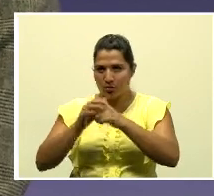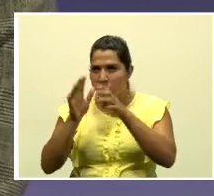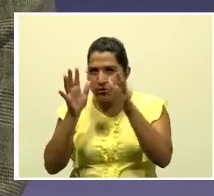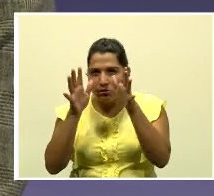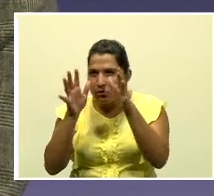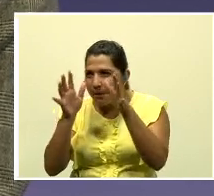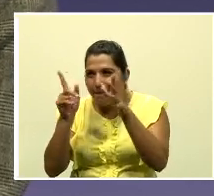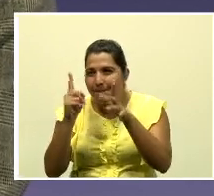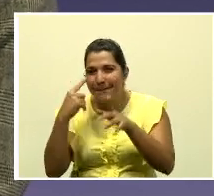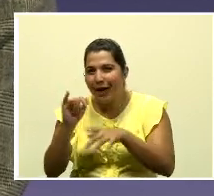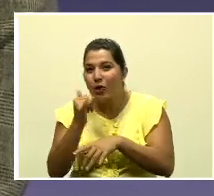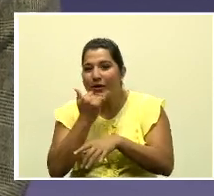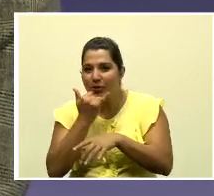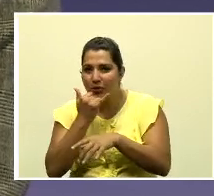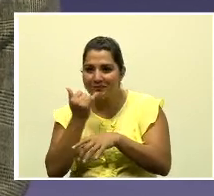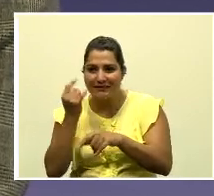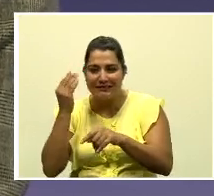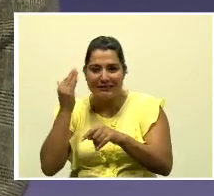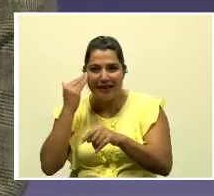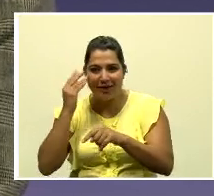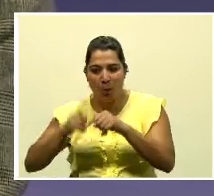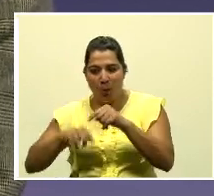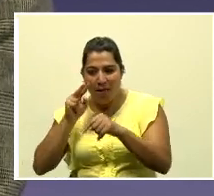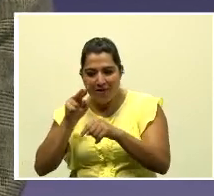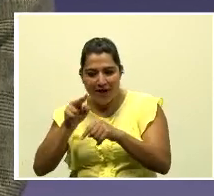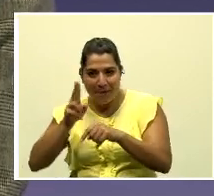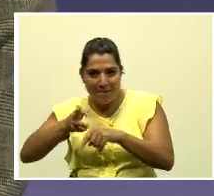¿verdad? O manipular un montón de